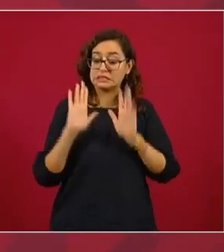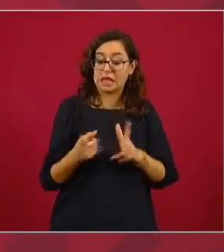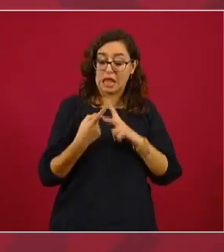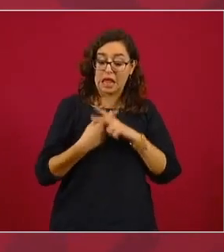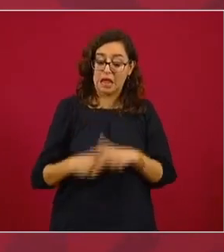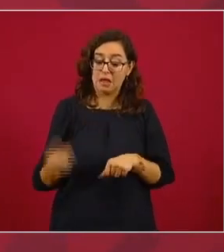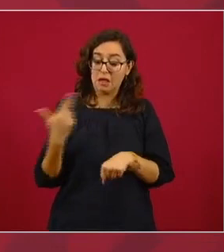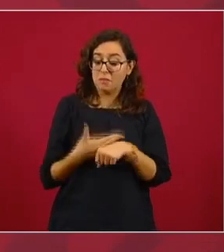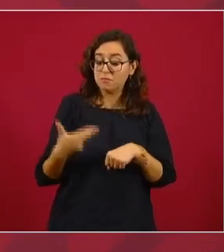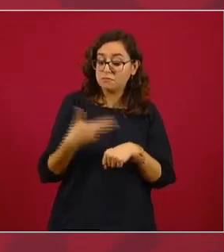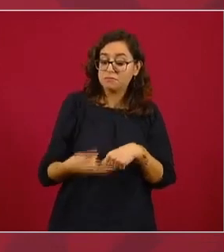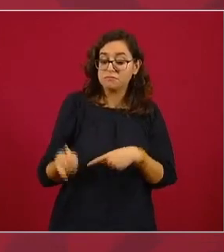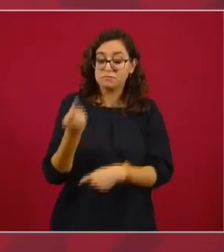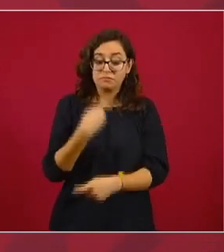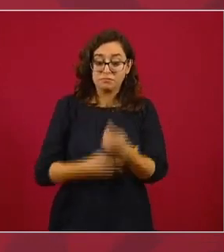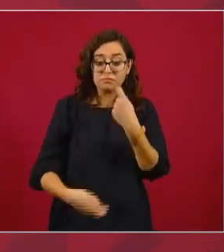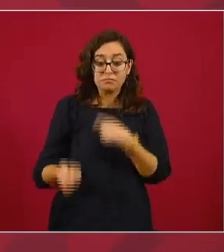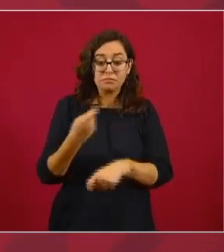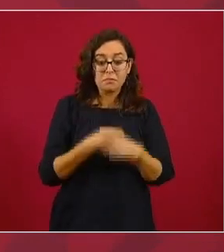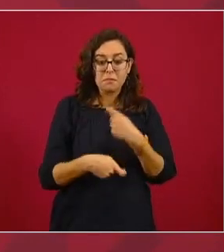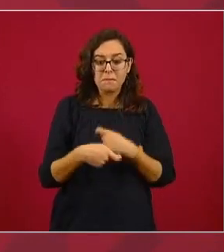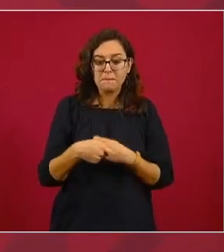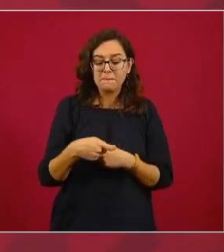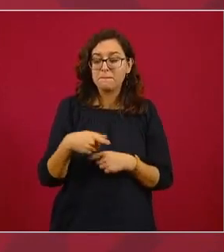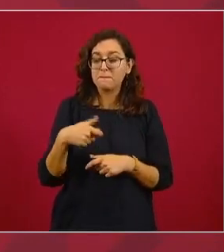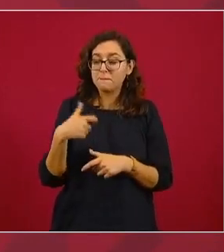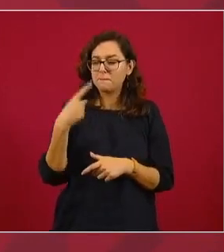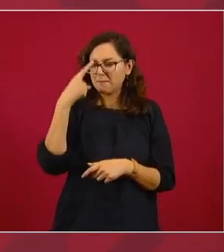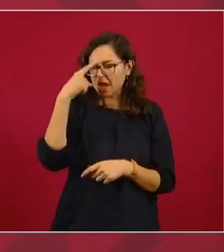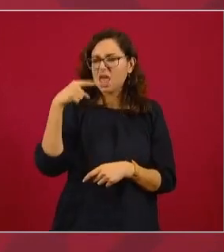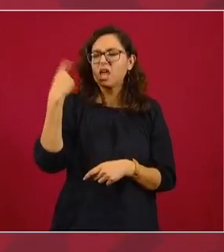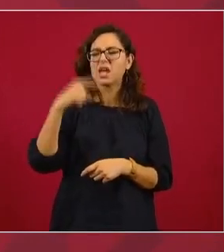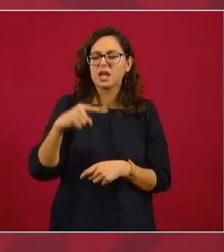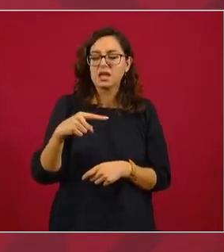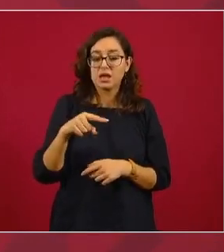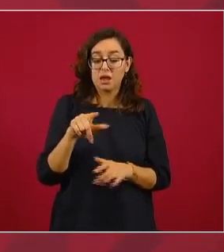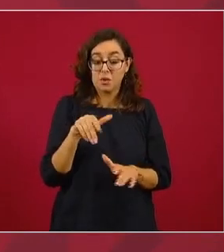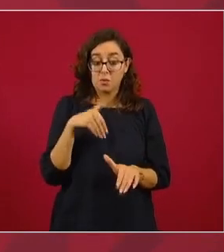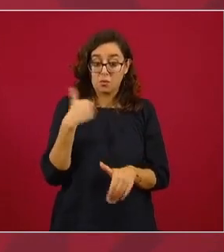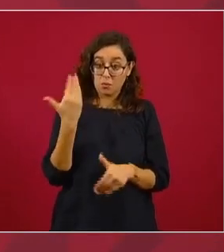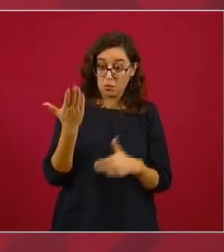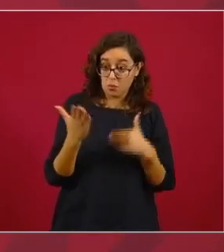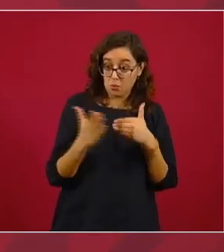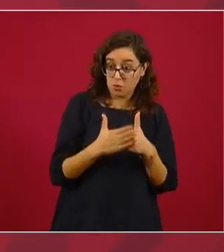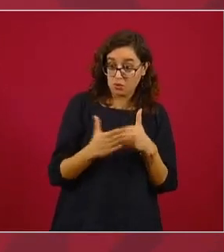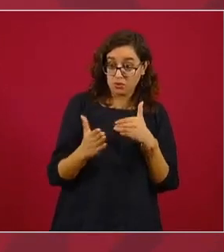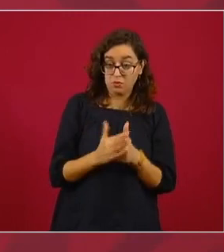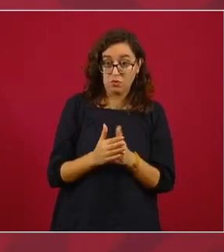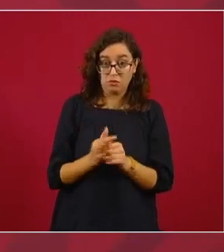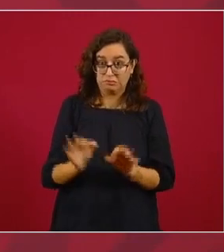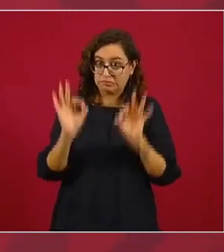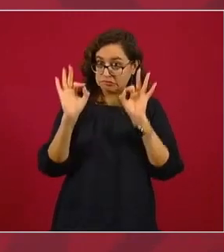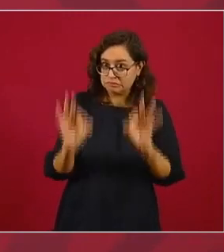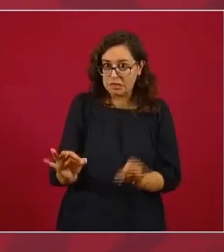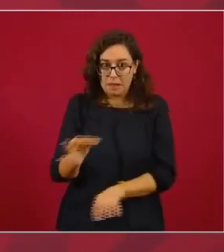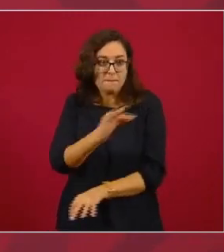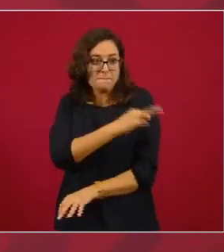México sea de los primeros en contar con la vacuna